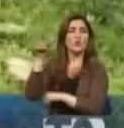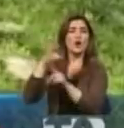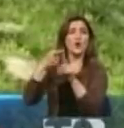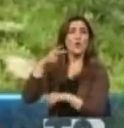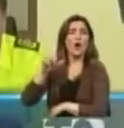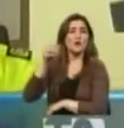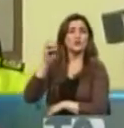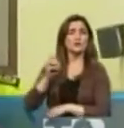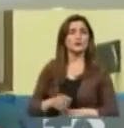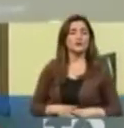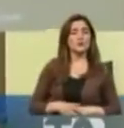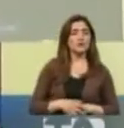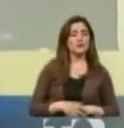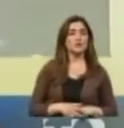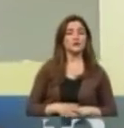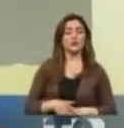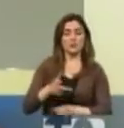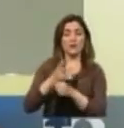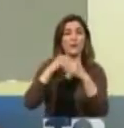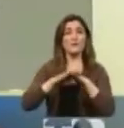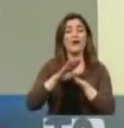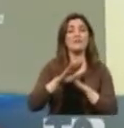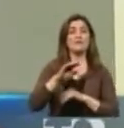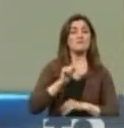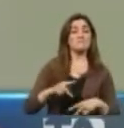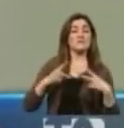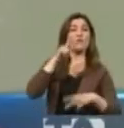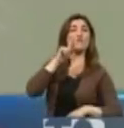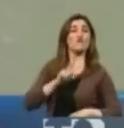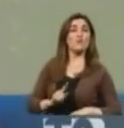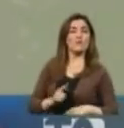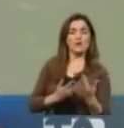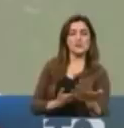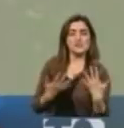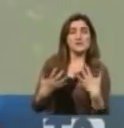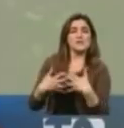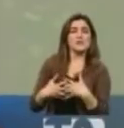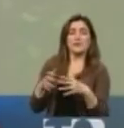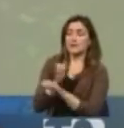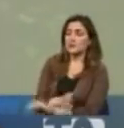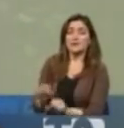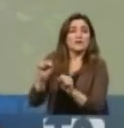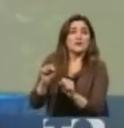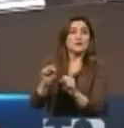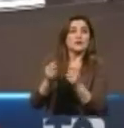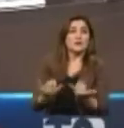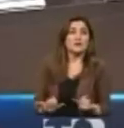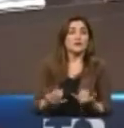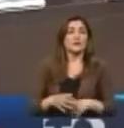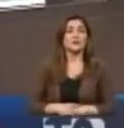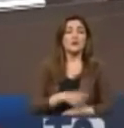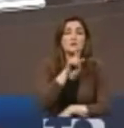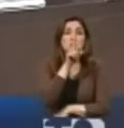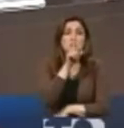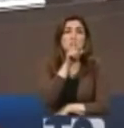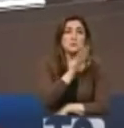Alias Huacho. Desde que se recibió el video con la prueba de vida, se esperaba un enlace para el rescate. Pero hasta aquí hay un